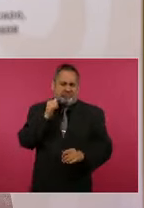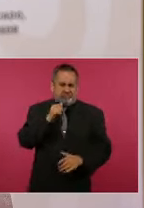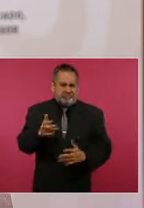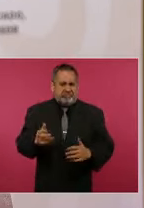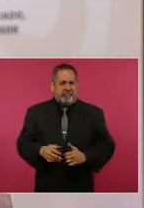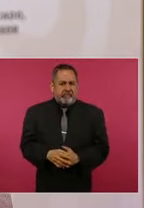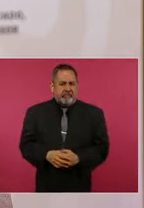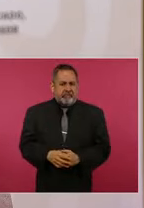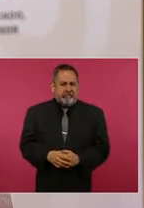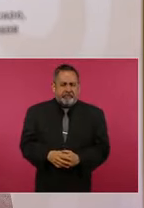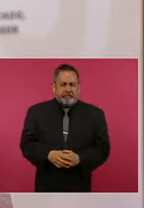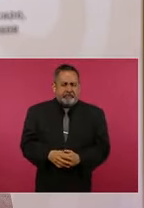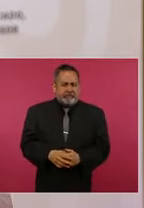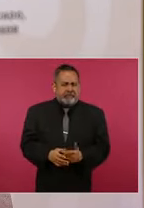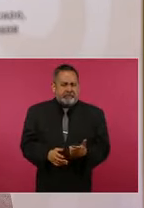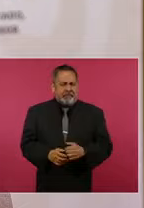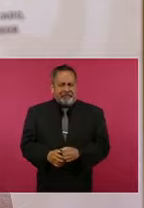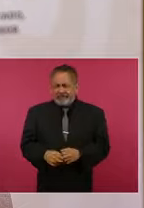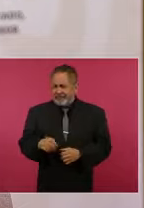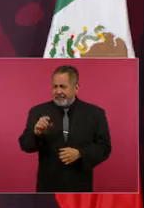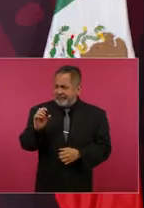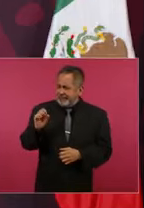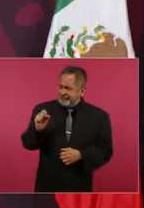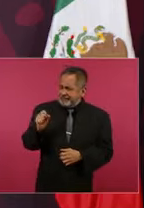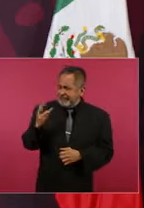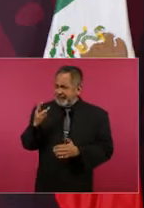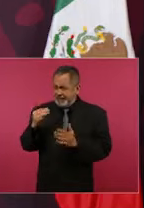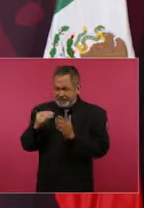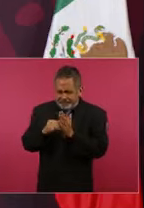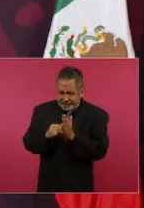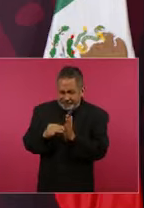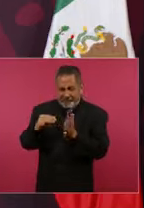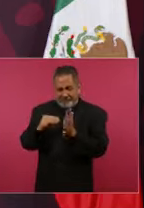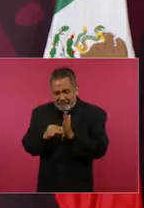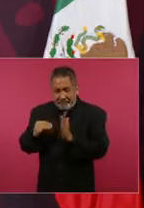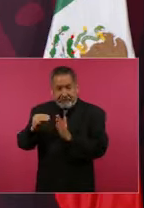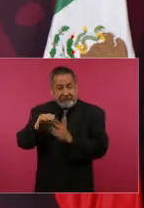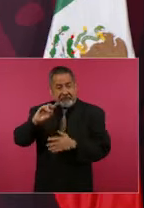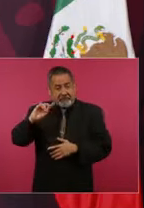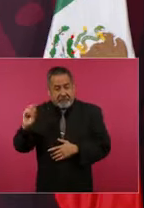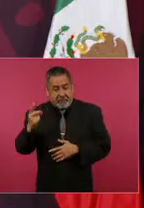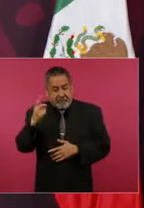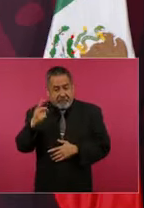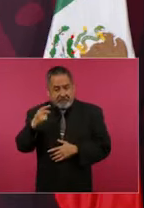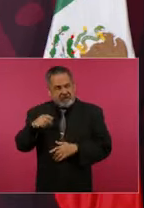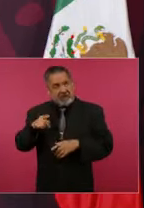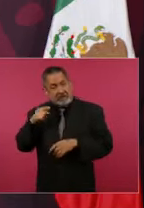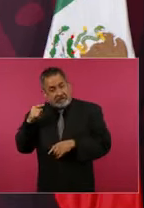¿qué es poco? 63 mil millones de dólares